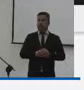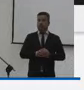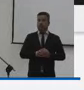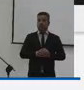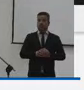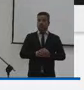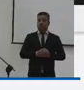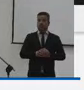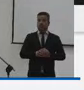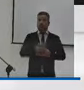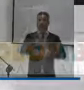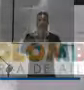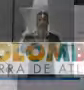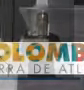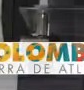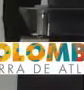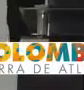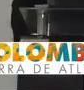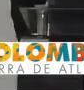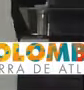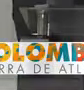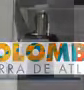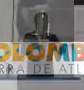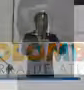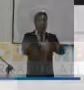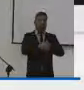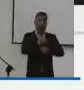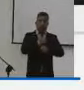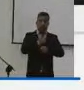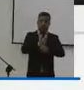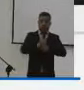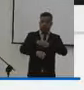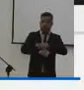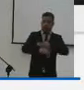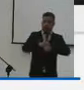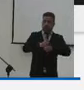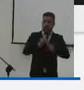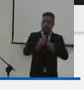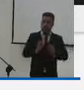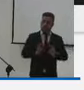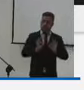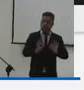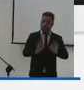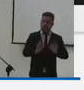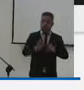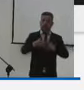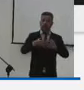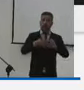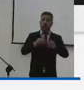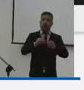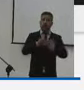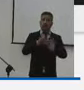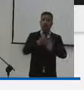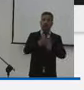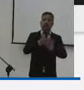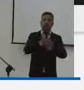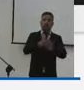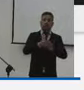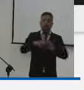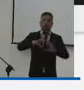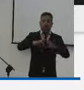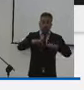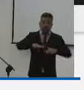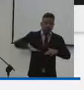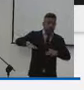buenas tardes desde el ministerio del deporte venimos trabajando en consolidar el sistema de información geográfico